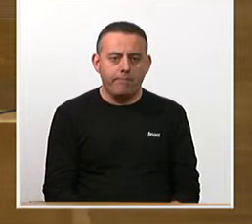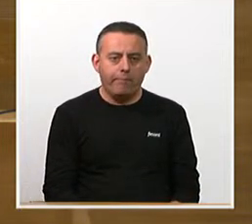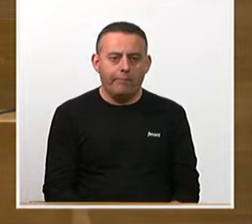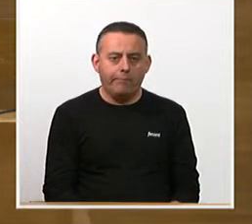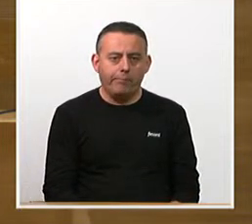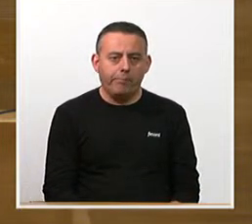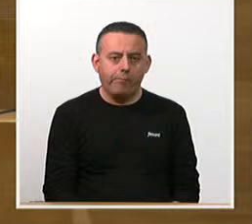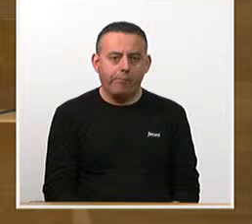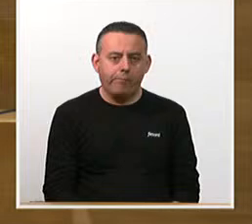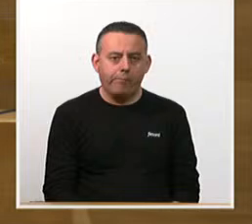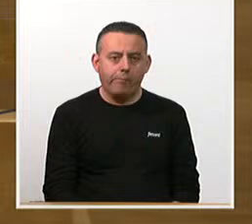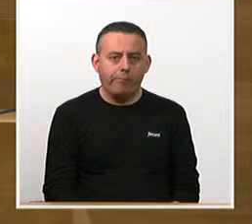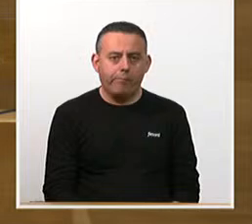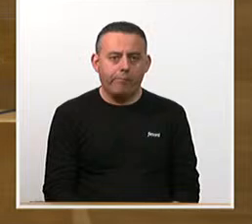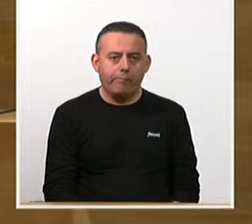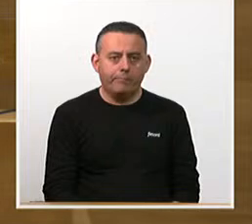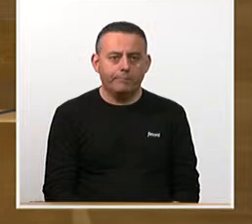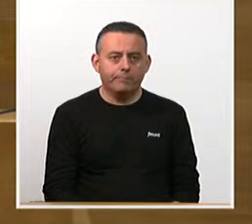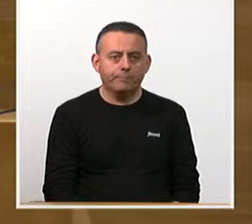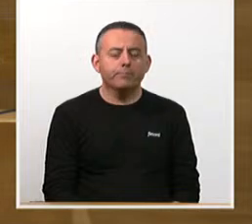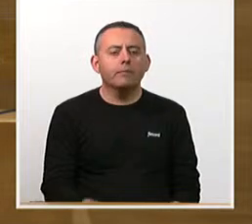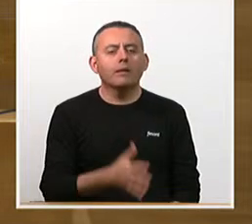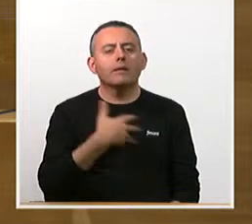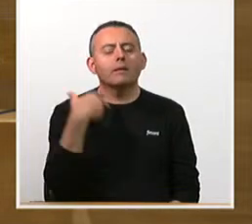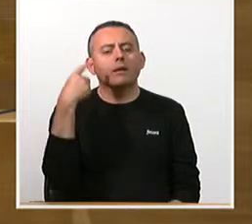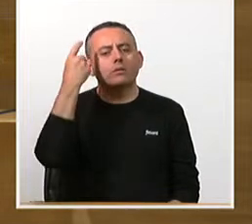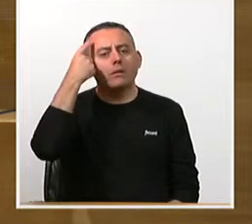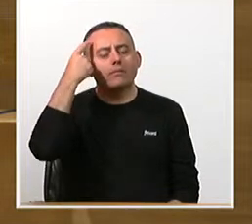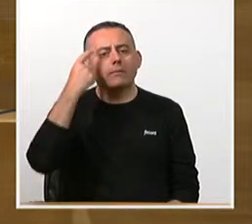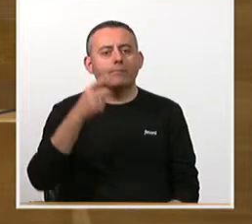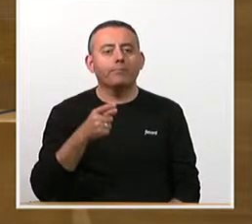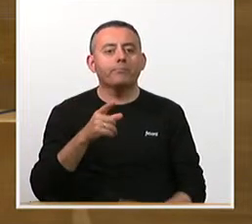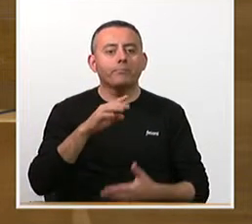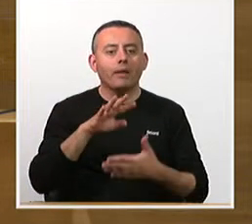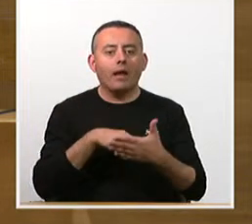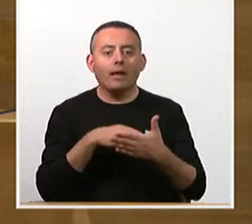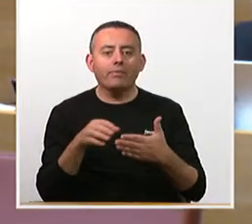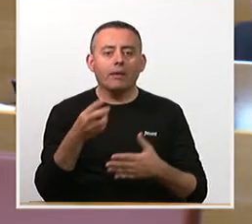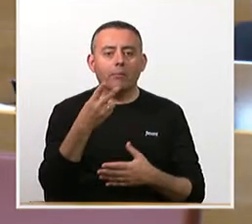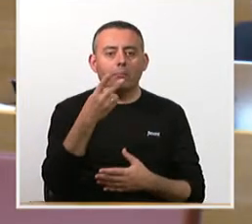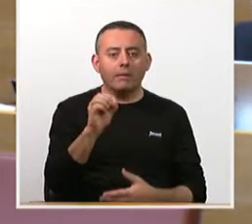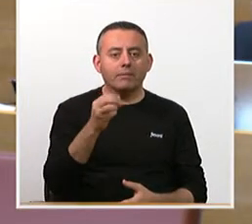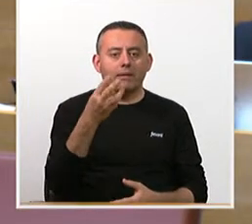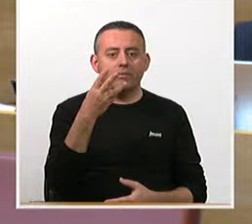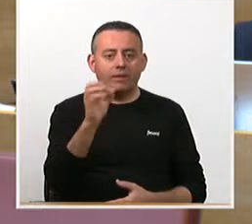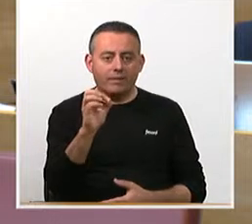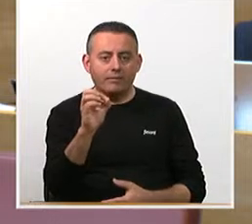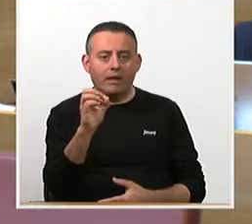socialista Med Impuls de la agenda 203 en nuestro